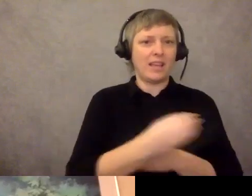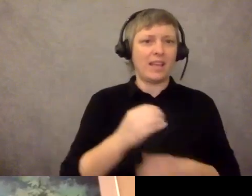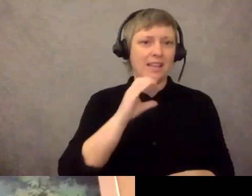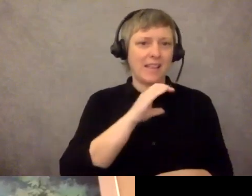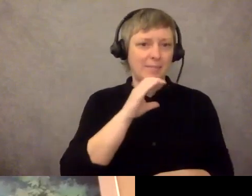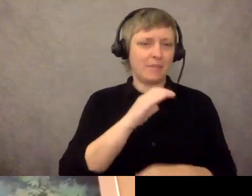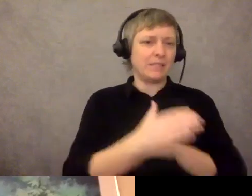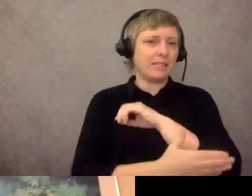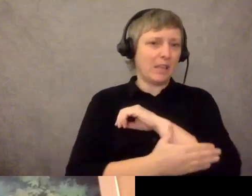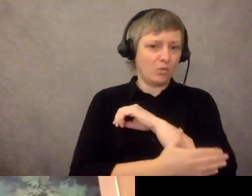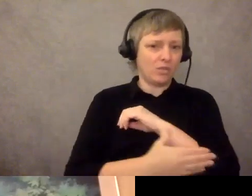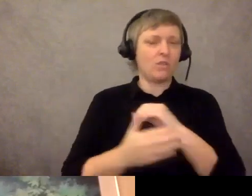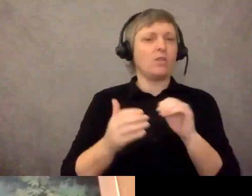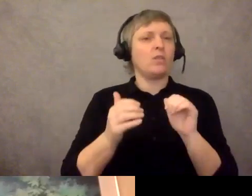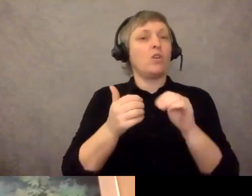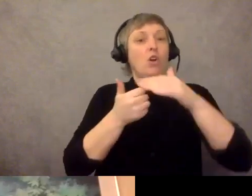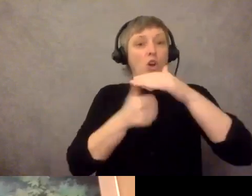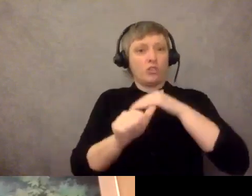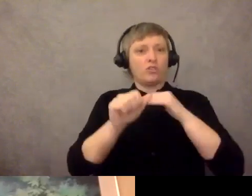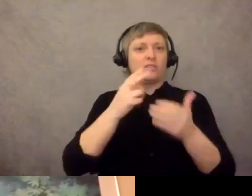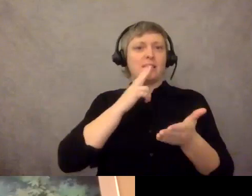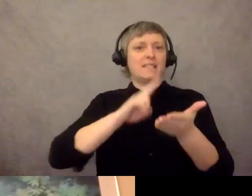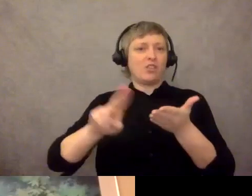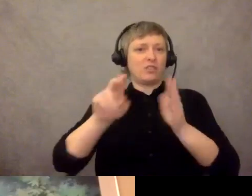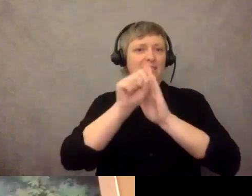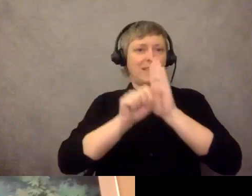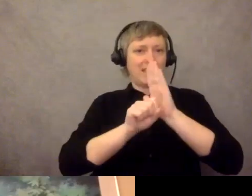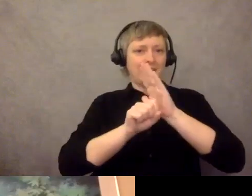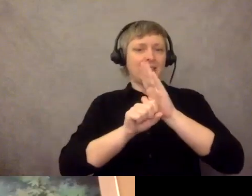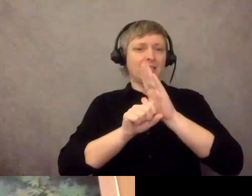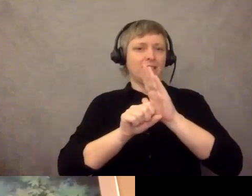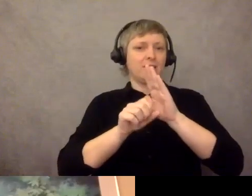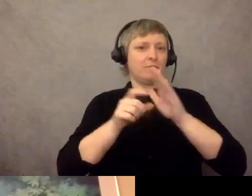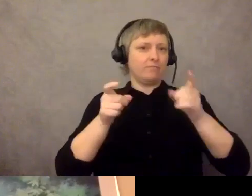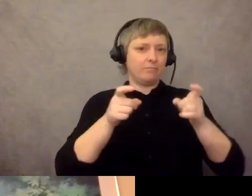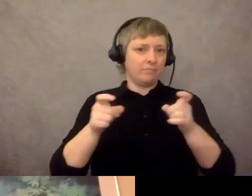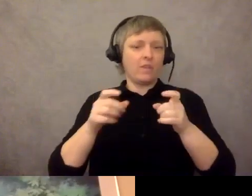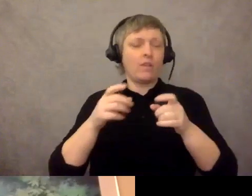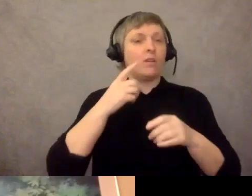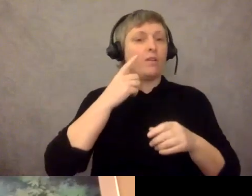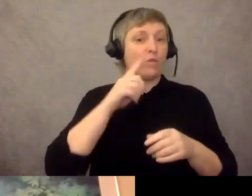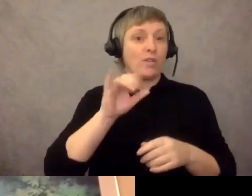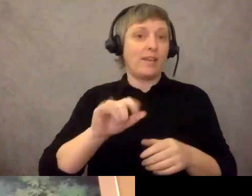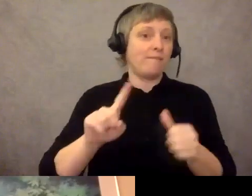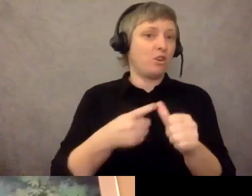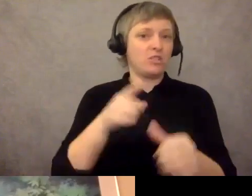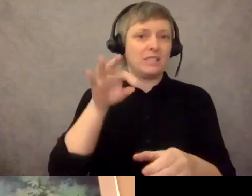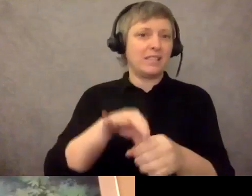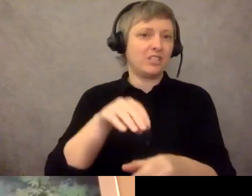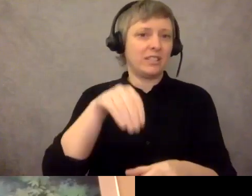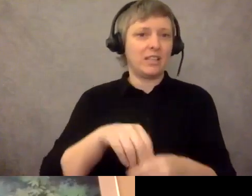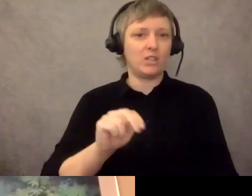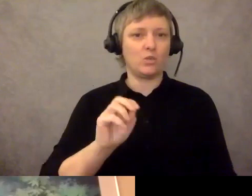acuerdo para administrar esa primera elección en noviembre. Pero la medida, si